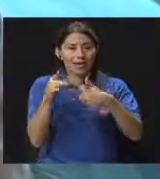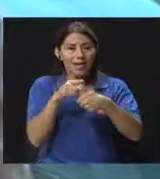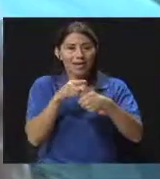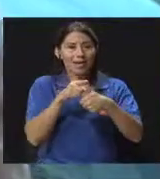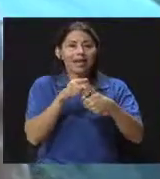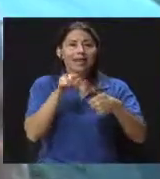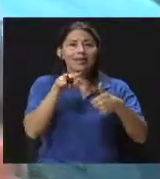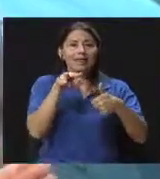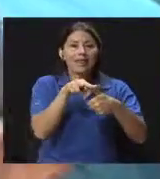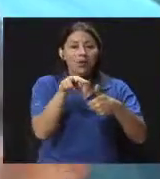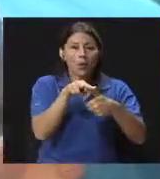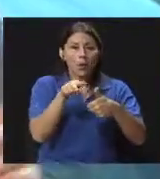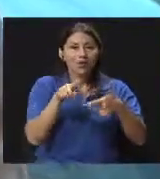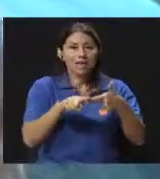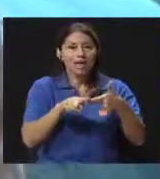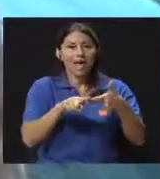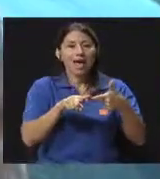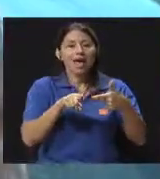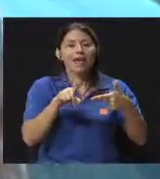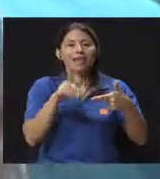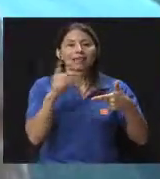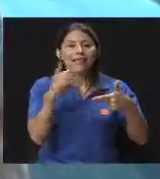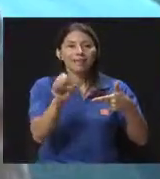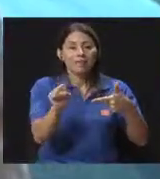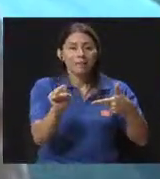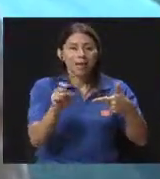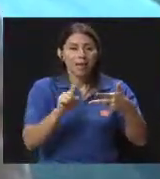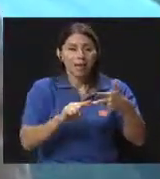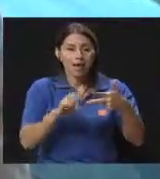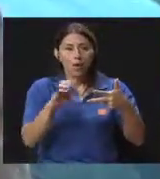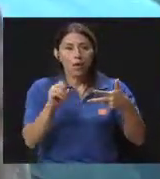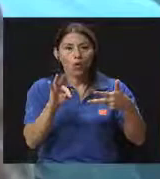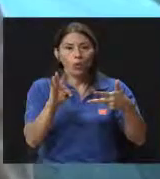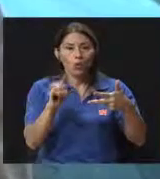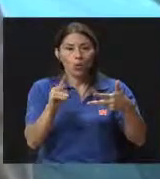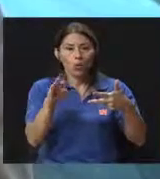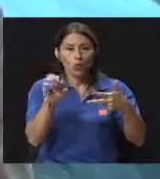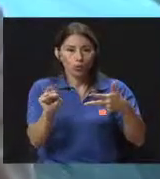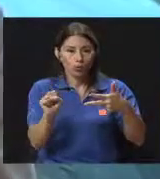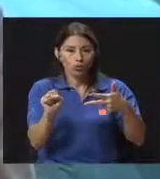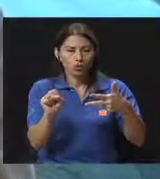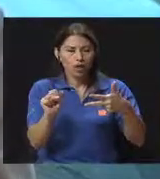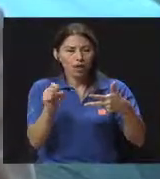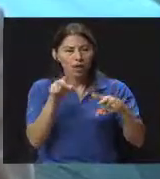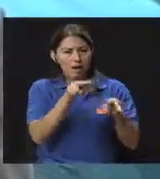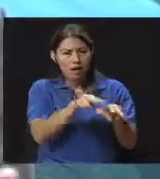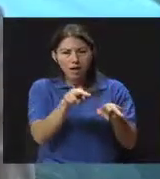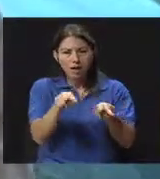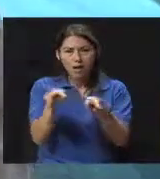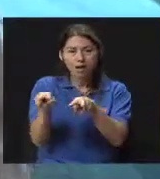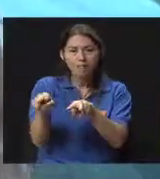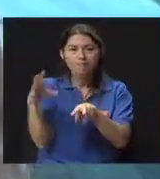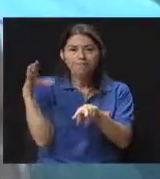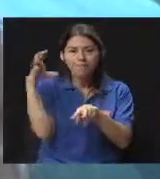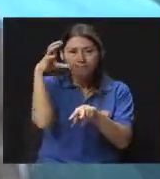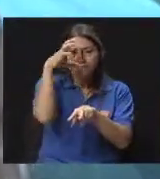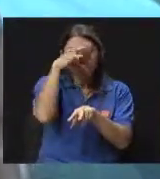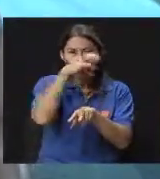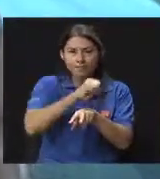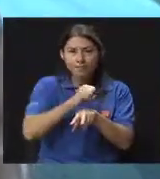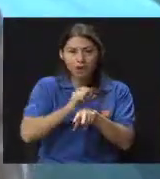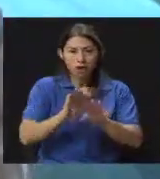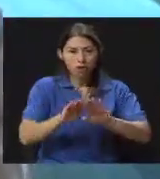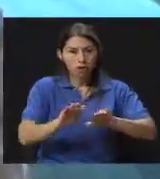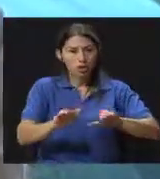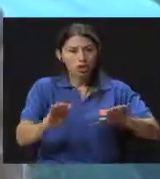Damas de Desamparado, el nuevo punto que es en la casona de Cotobruz, y observamos cómo de alguna manera los niños mantienen sus